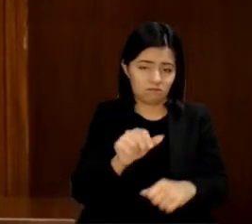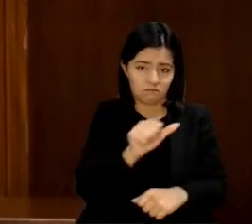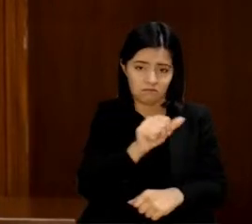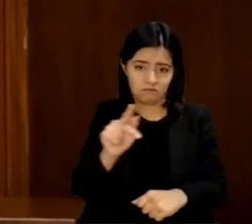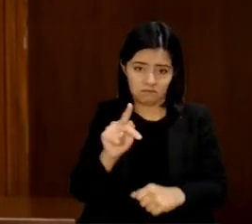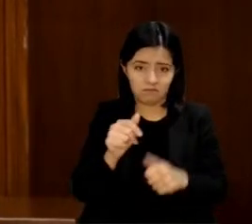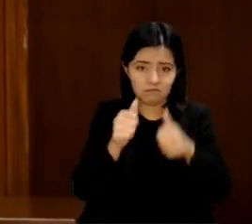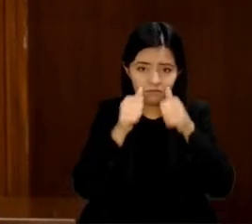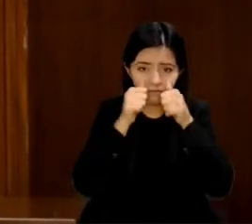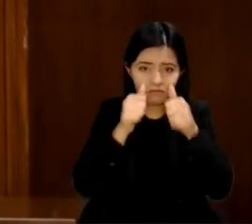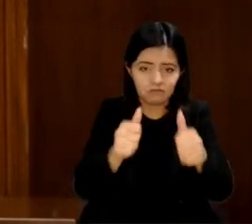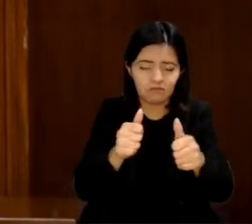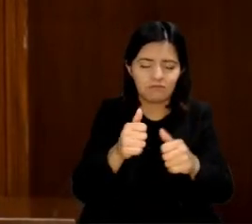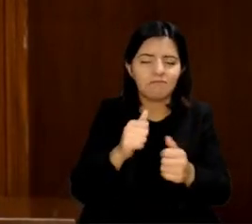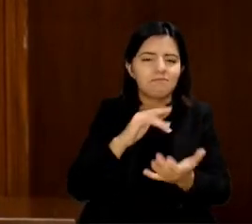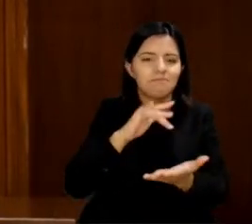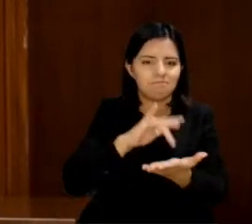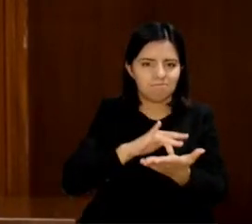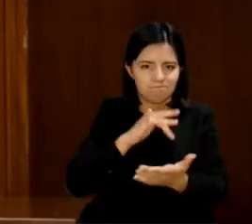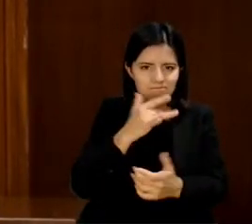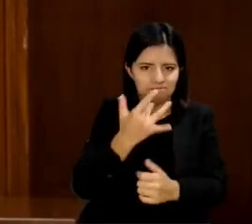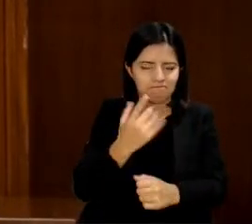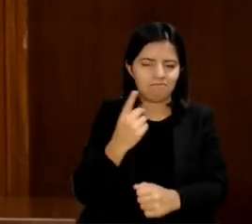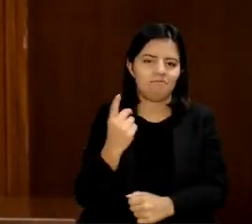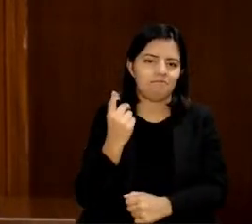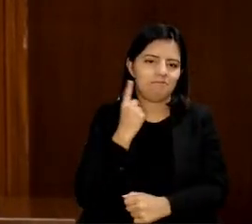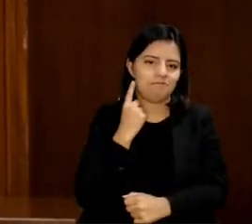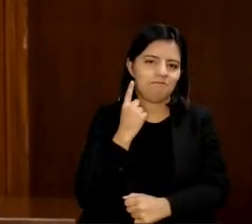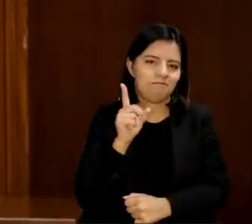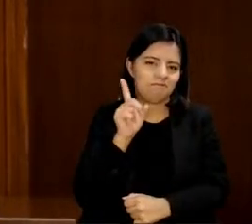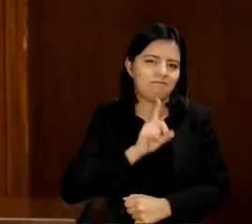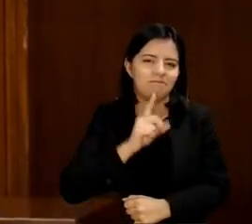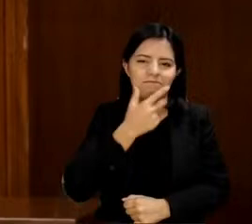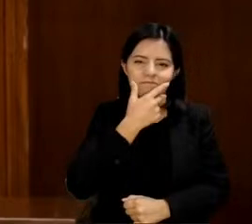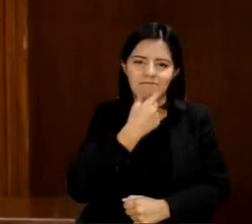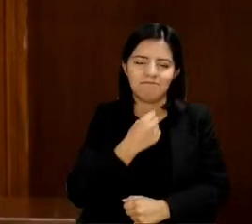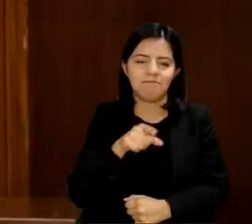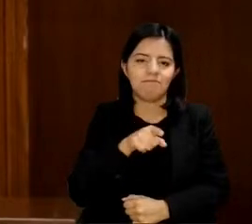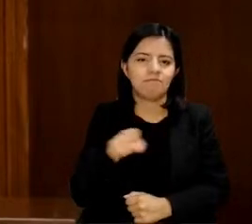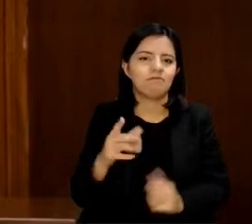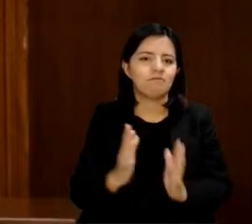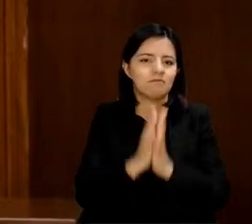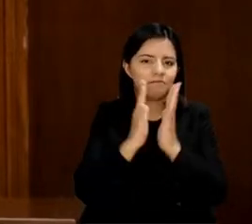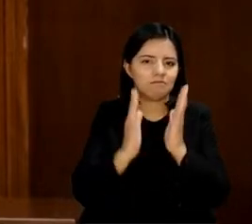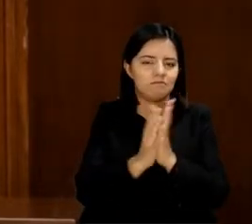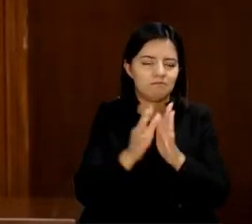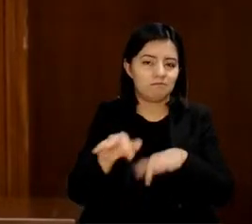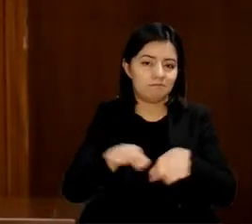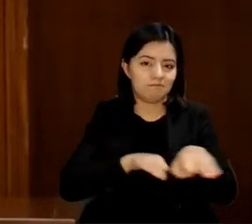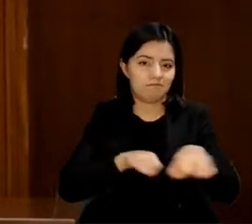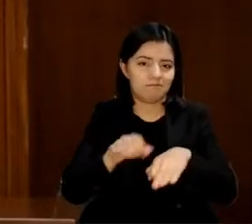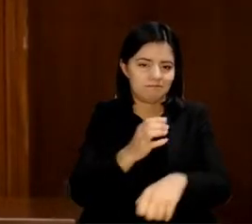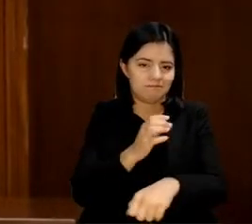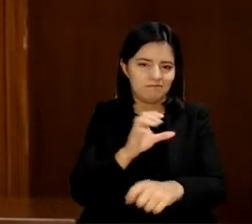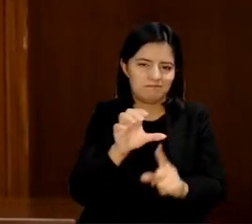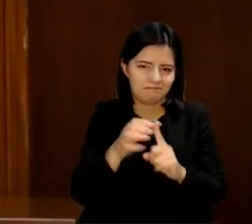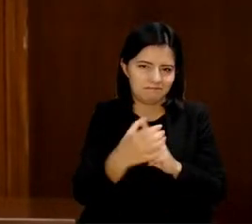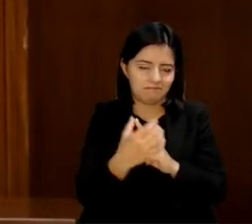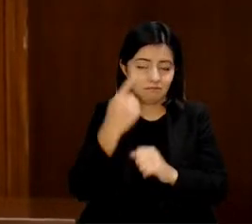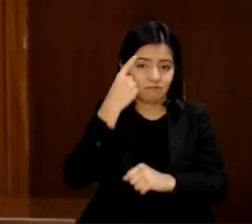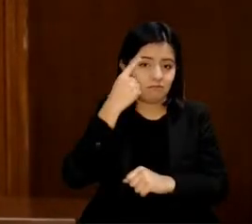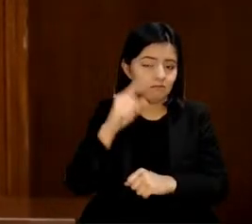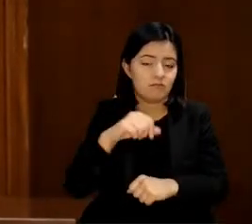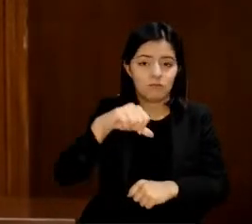electrónicas, agradezco a las diputadas y a los diputados que participaron en el trabajo de comisiones para que hoy esta iniciativa